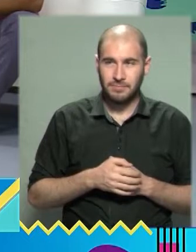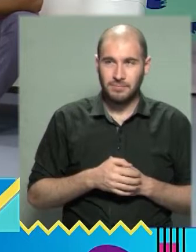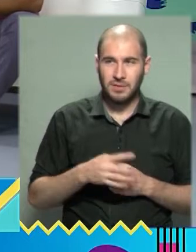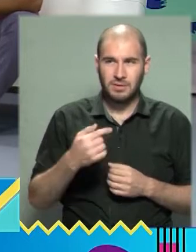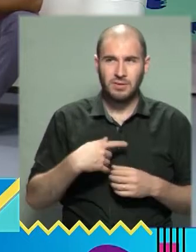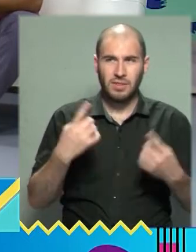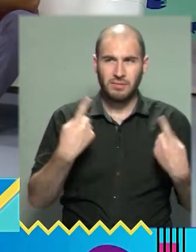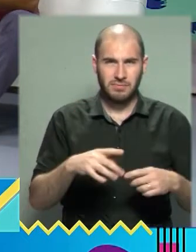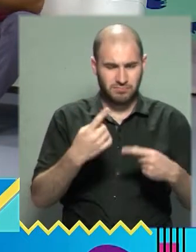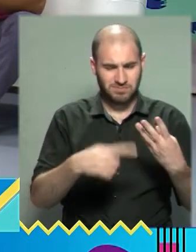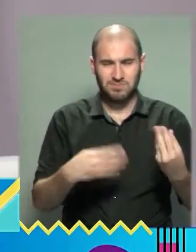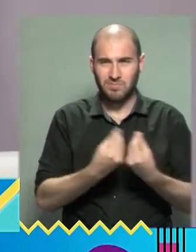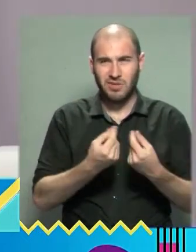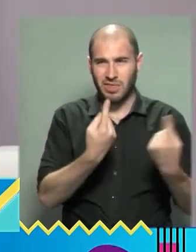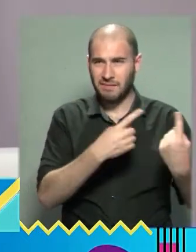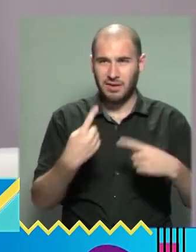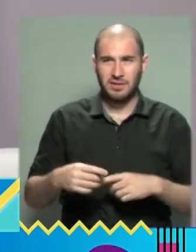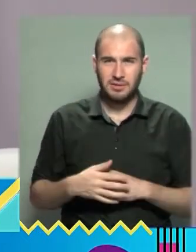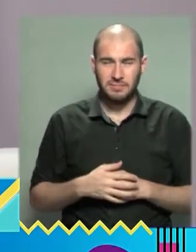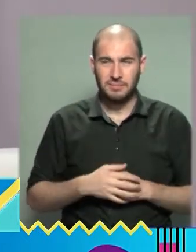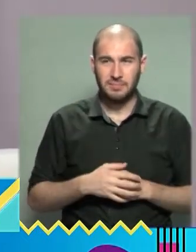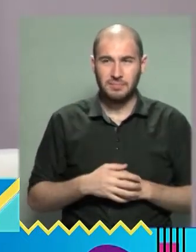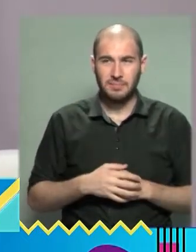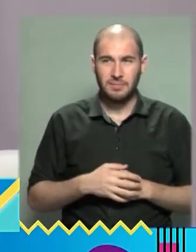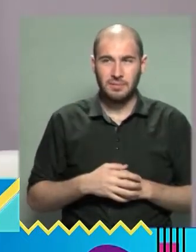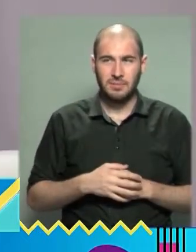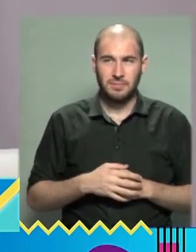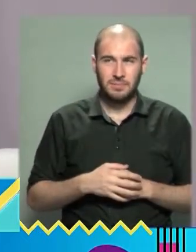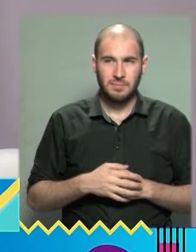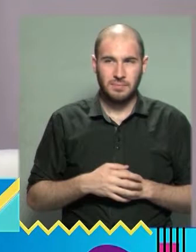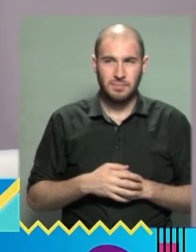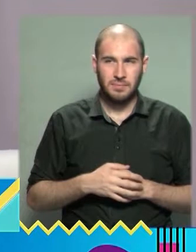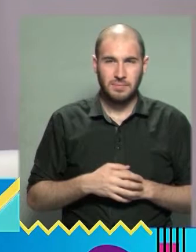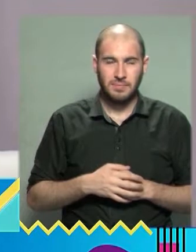difiero en muchas cosas con los chicos. En principio, en la idea de